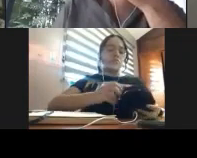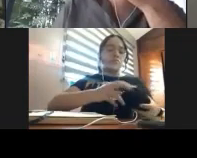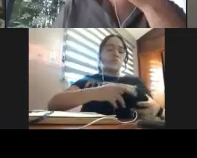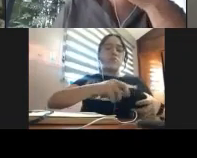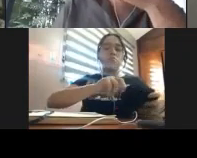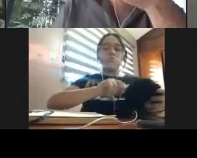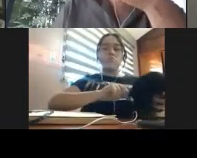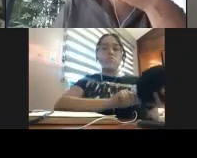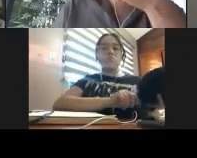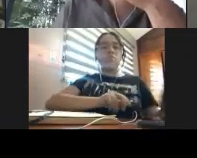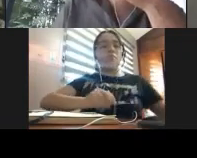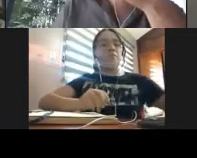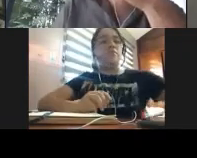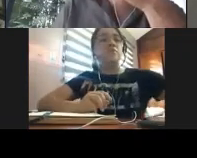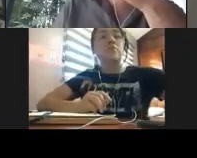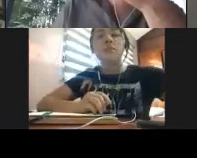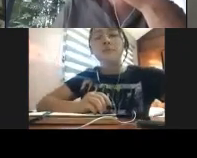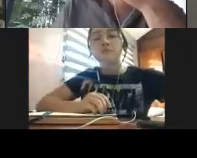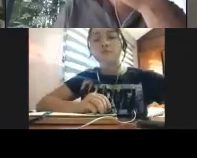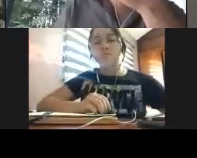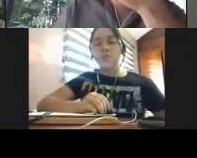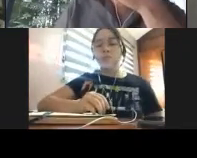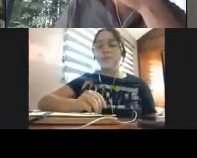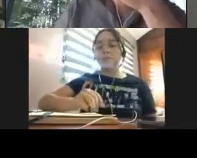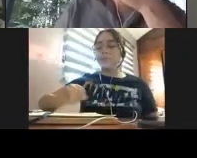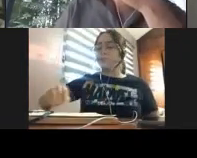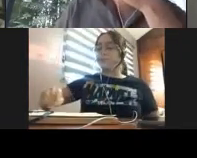gracias. ¿Ok?